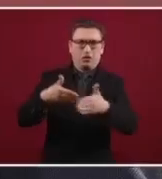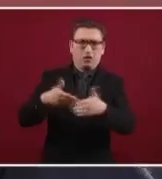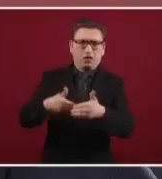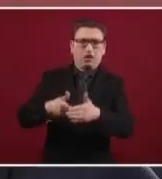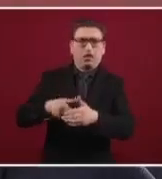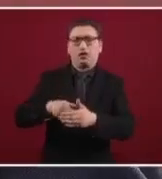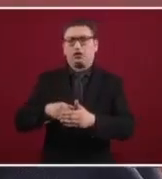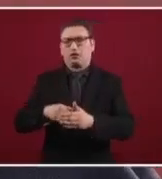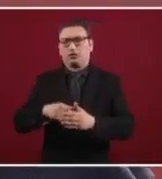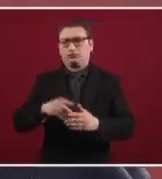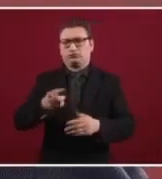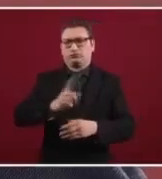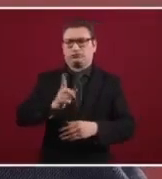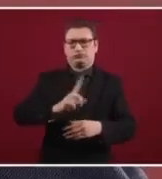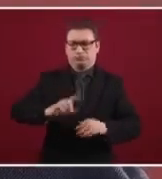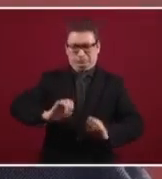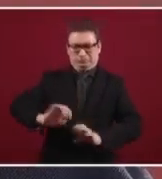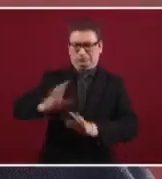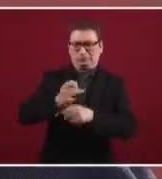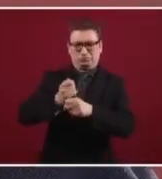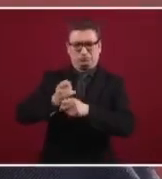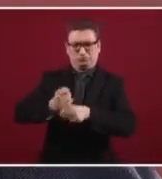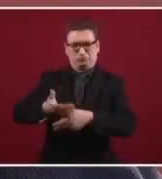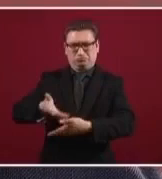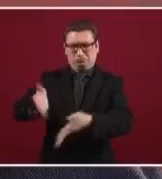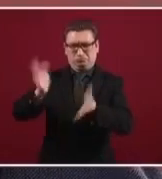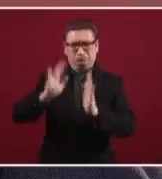que se lleven a cabo las investigaciones.